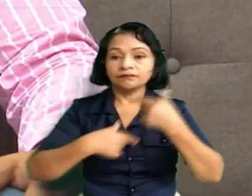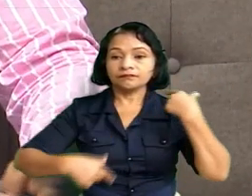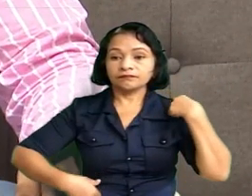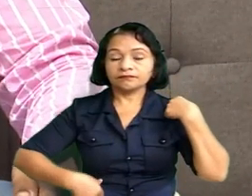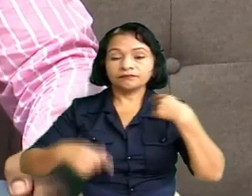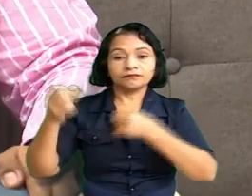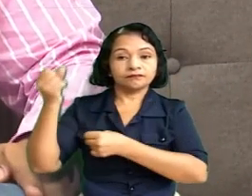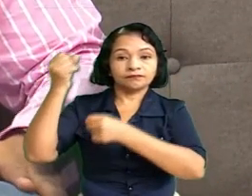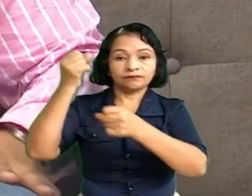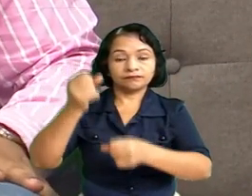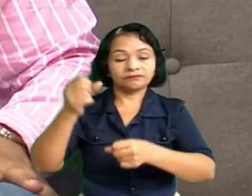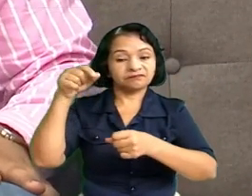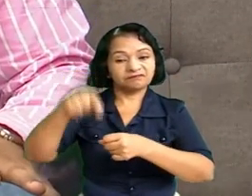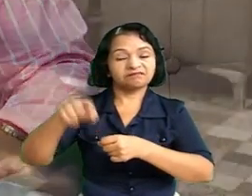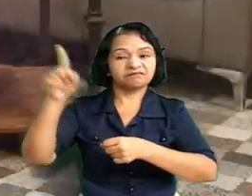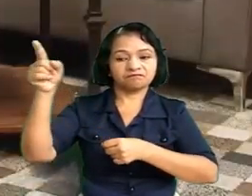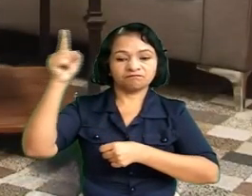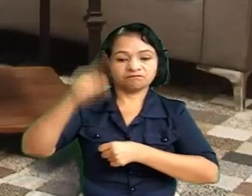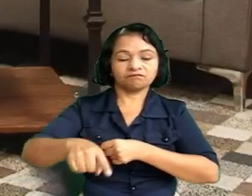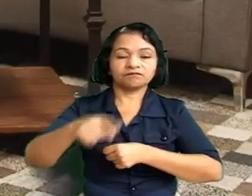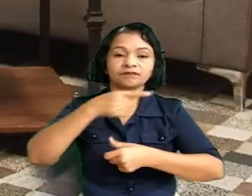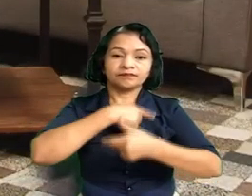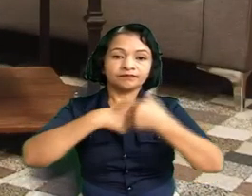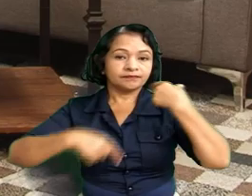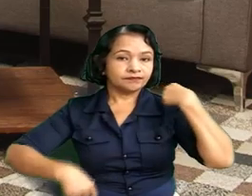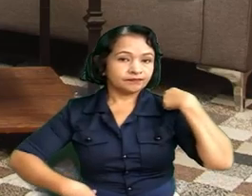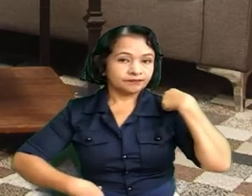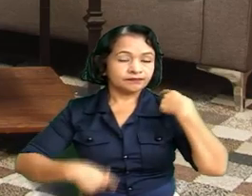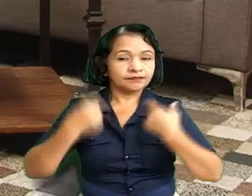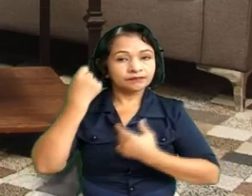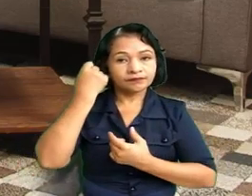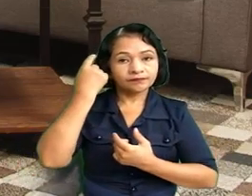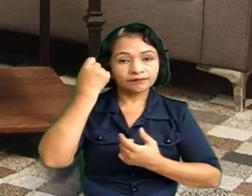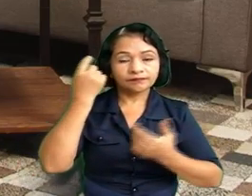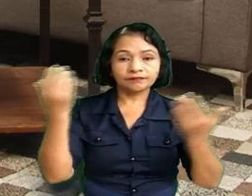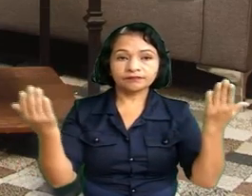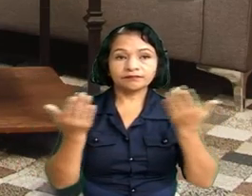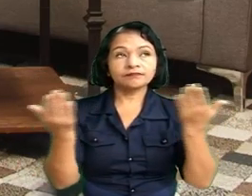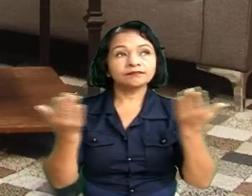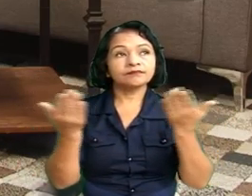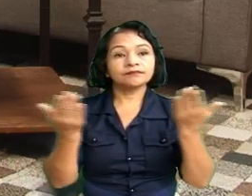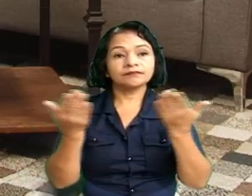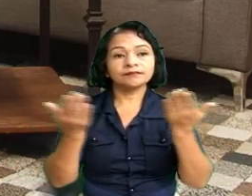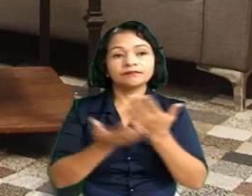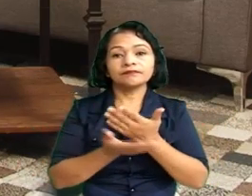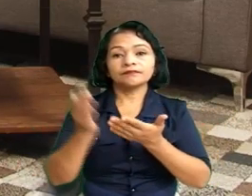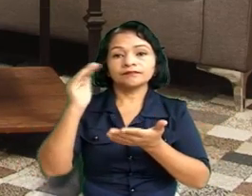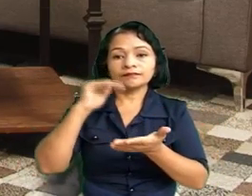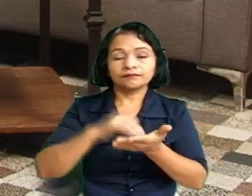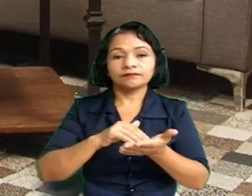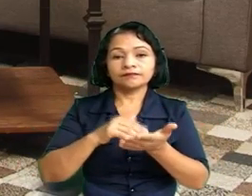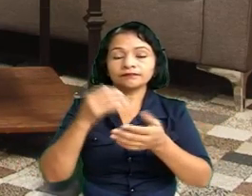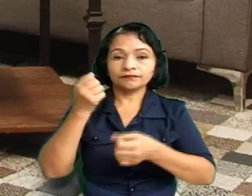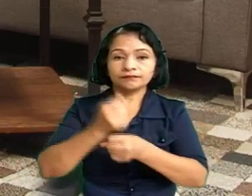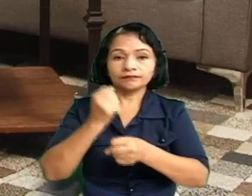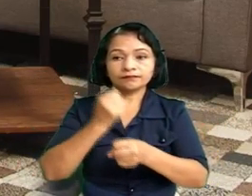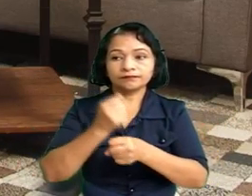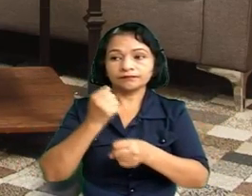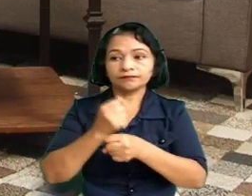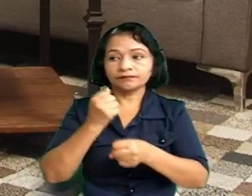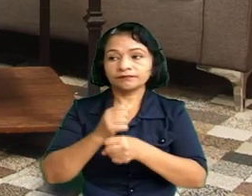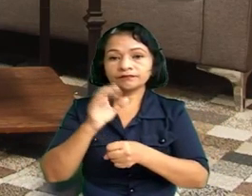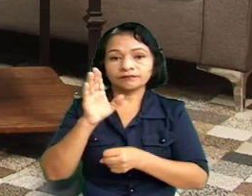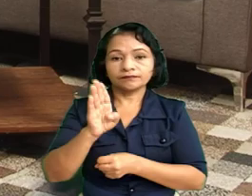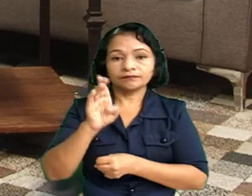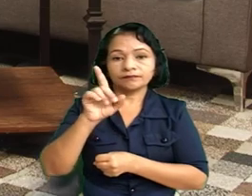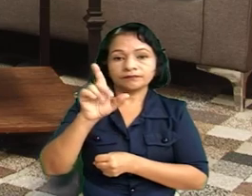ese momento por los norteamericanos de nuestro país. Entender un poquito esa cosmovisión y luego el papel preponderante que juega precisamente Blanca Arauz